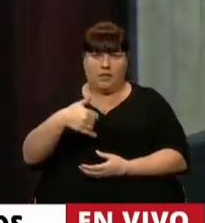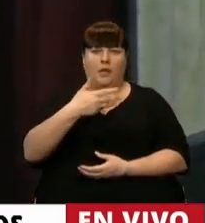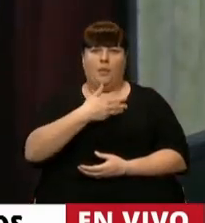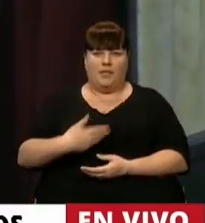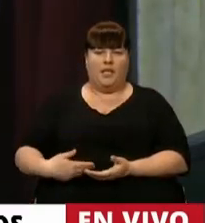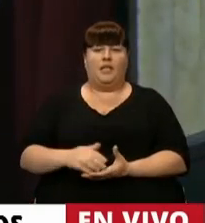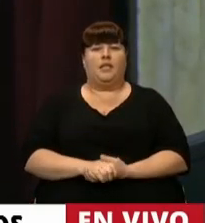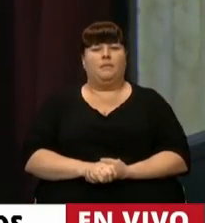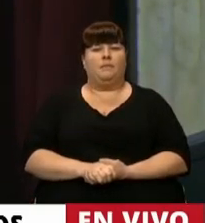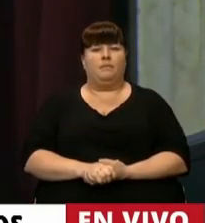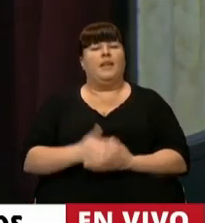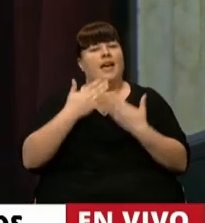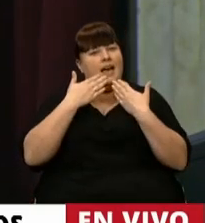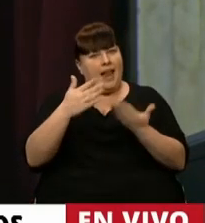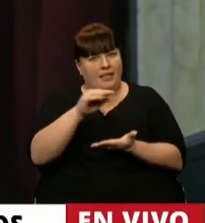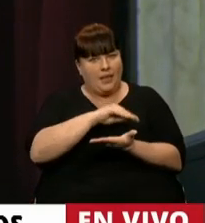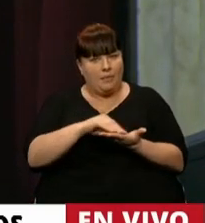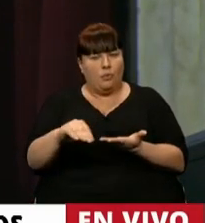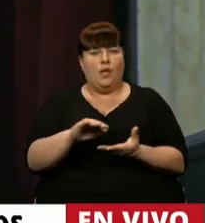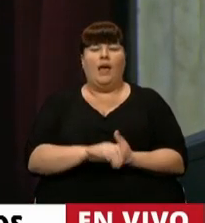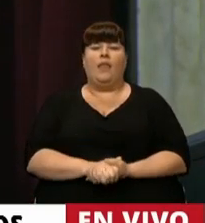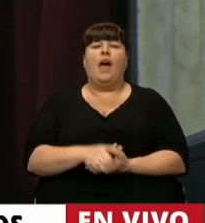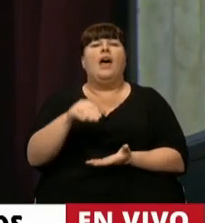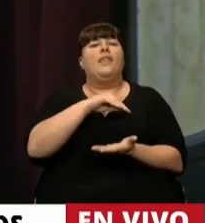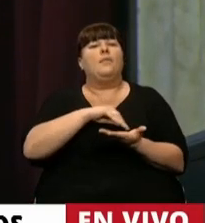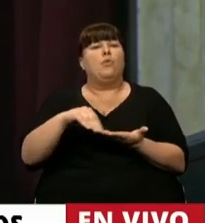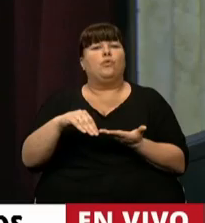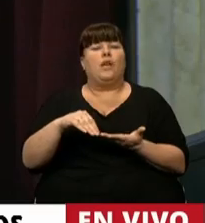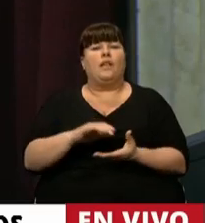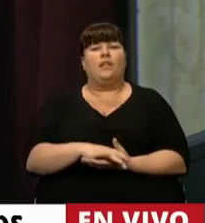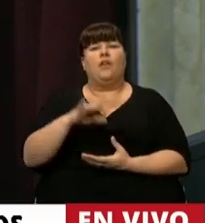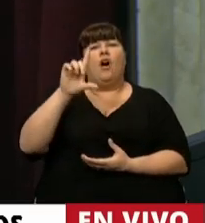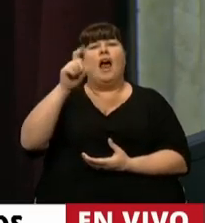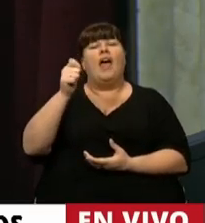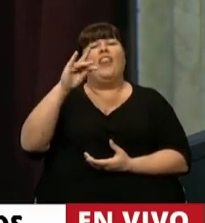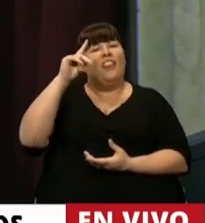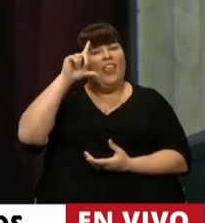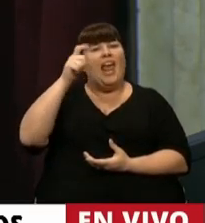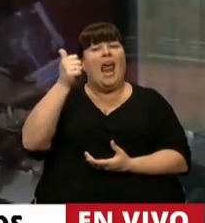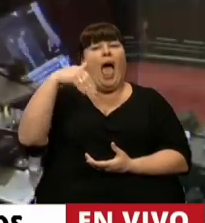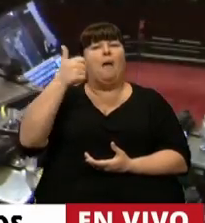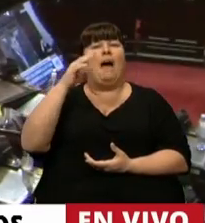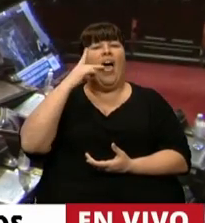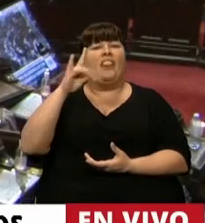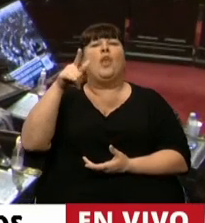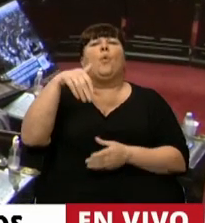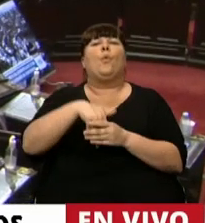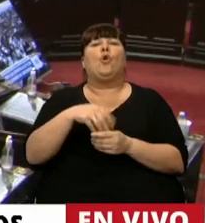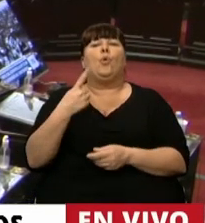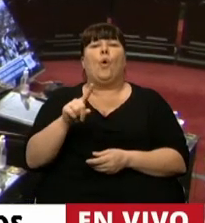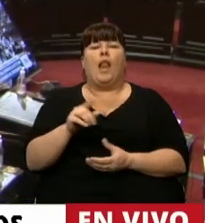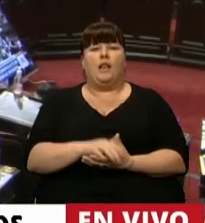presidente gracias diputada diputado y alvaro sentido de su voto